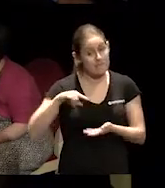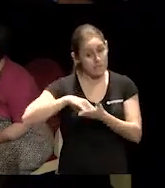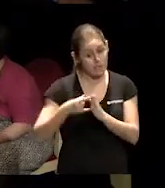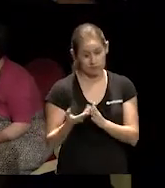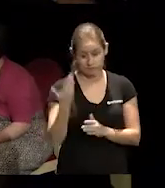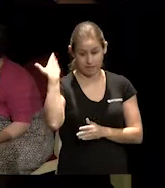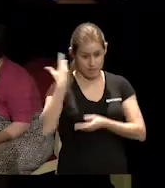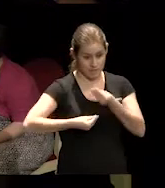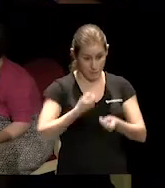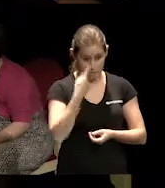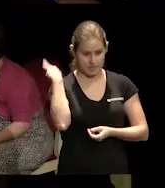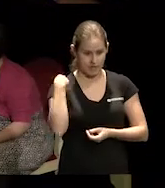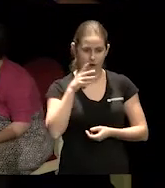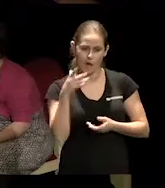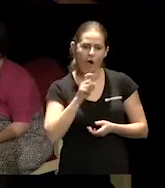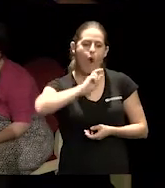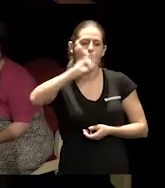proyectos.